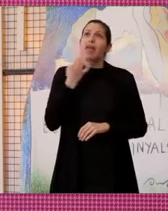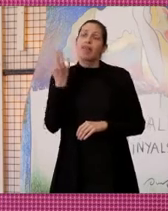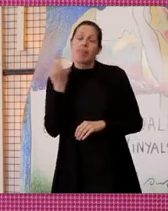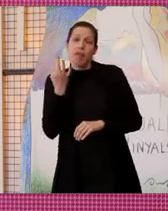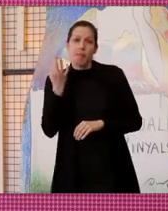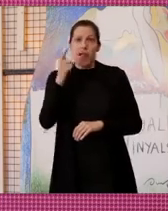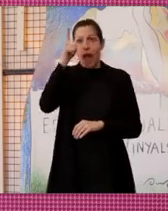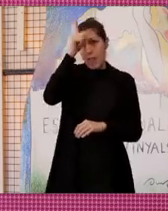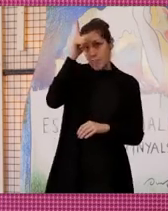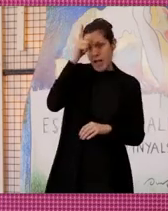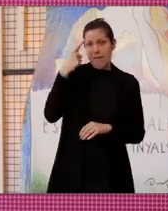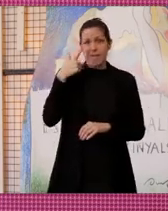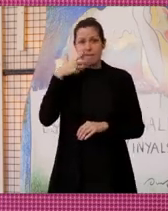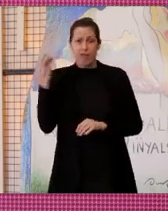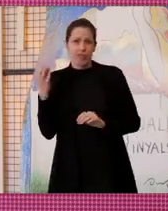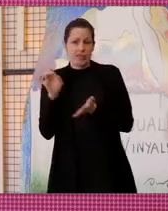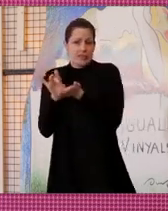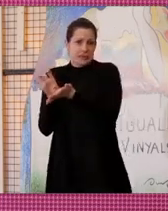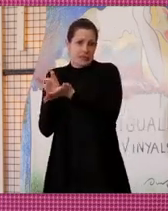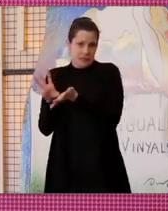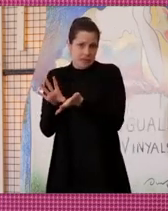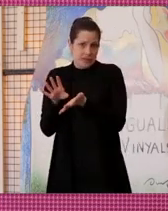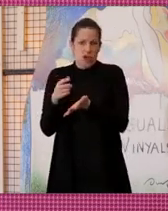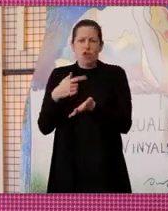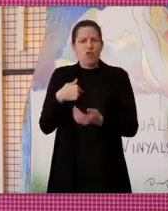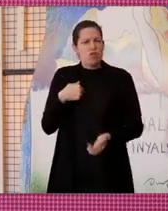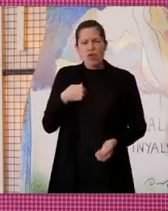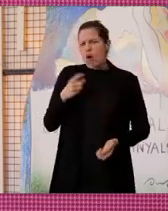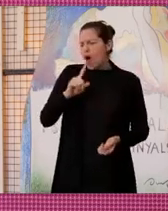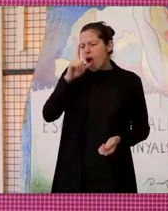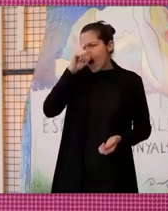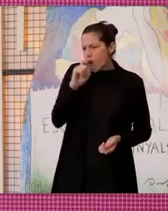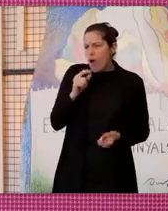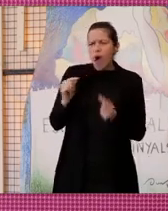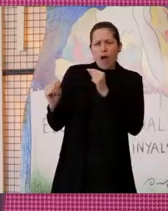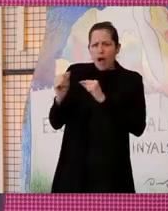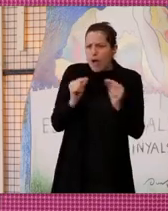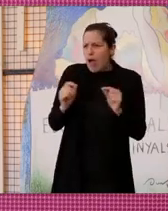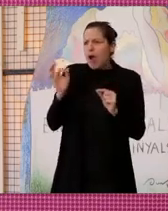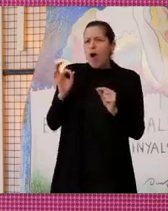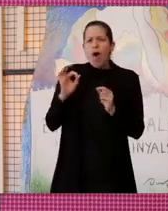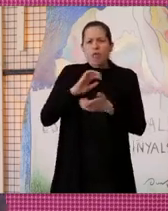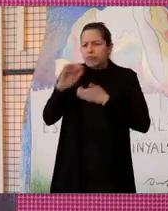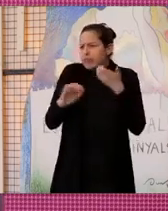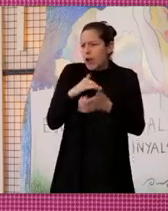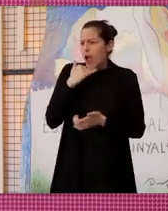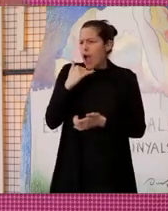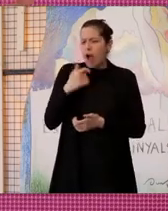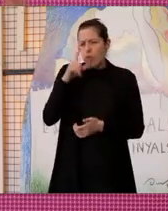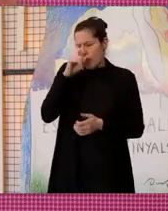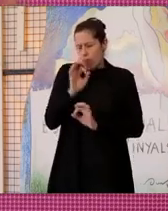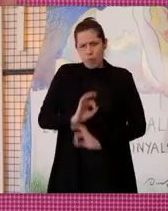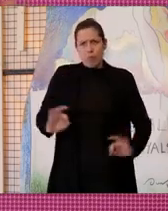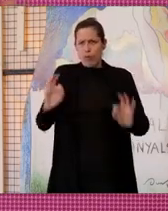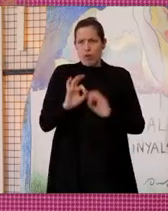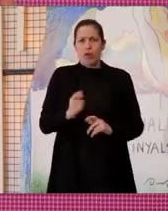dos españoles y yo no recuerdo haber discutido ni haber oído a ningún tipo que le nombraron comisario en Europa yo no quiero ser